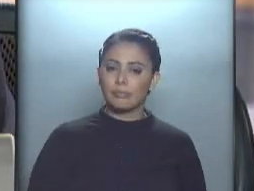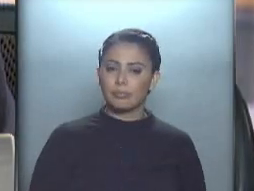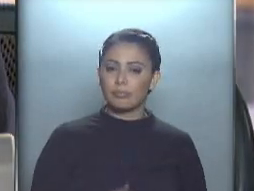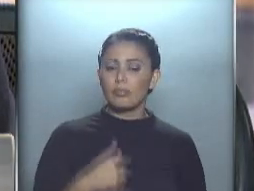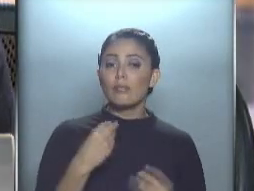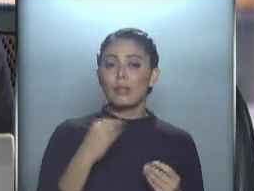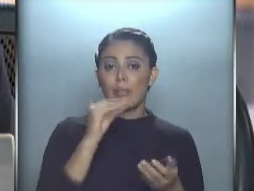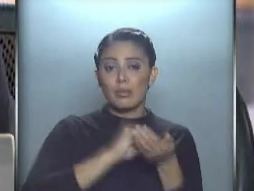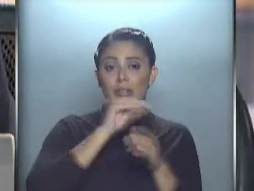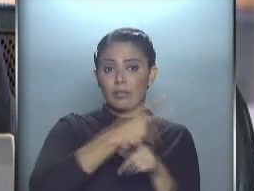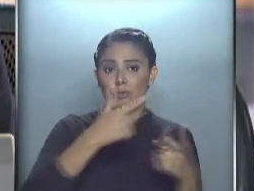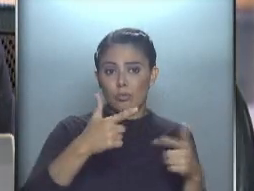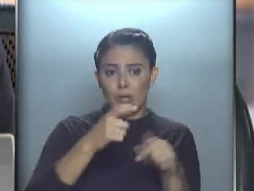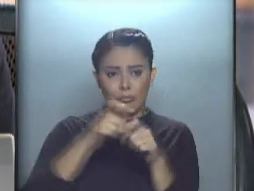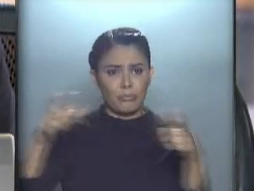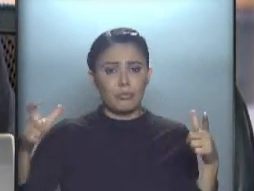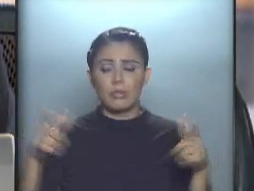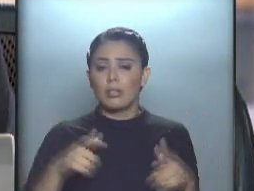falta de vacantes hay.